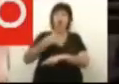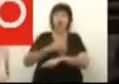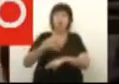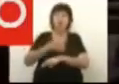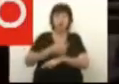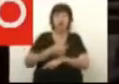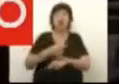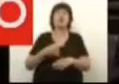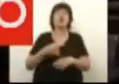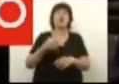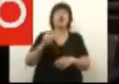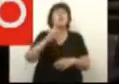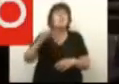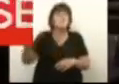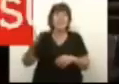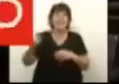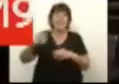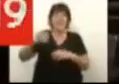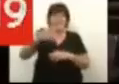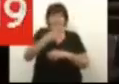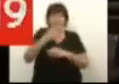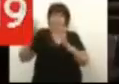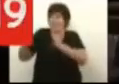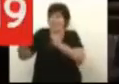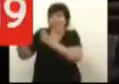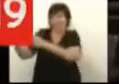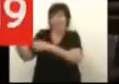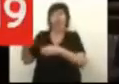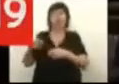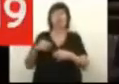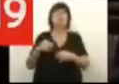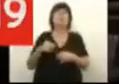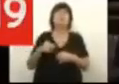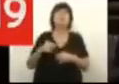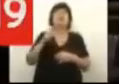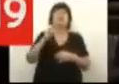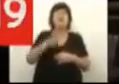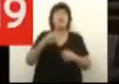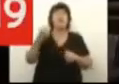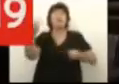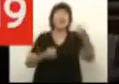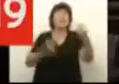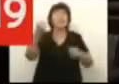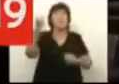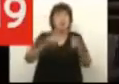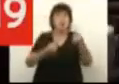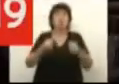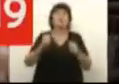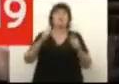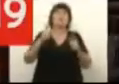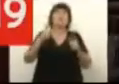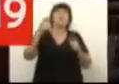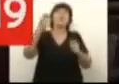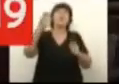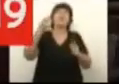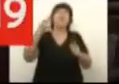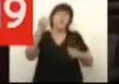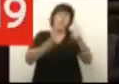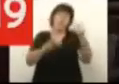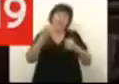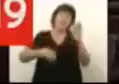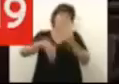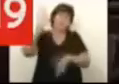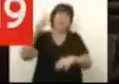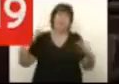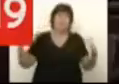saludamos. Estaba escuchando atentamente lo que decía. Bueno, tal vez son caminos diferentes, ¿no? Pero los dos van en vías